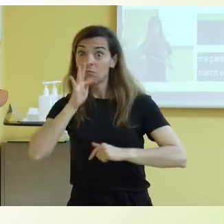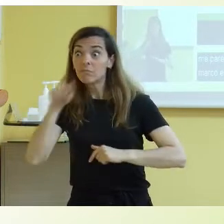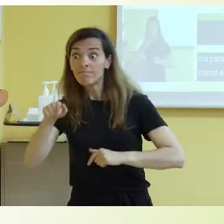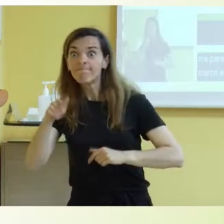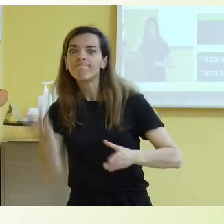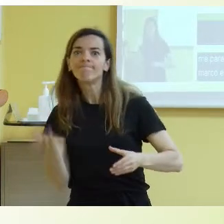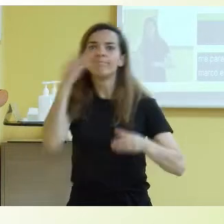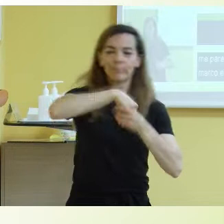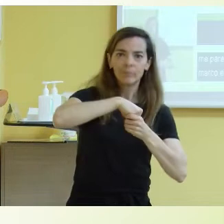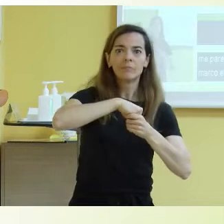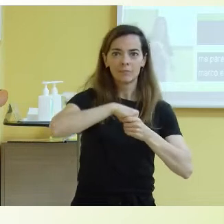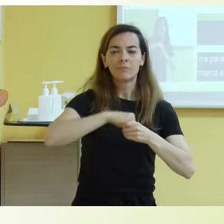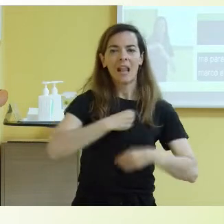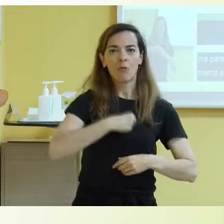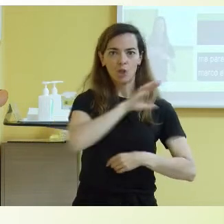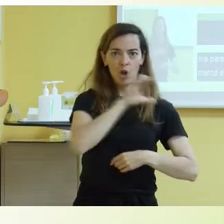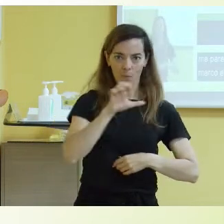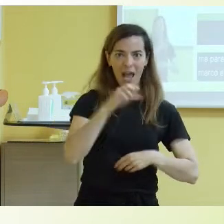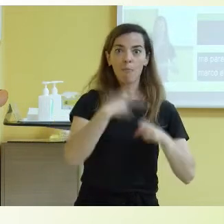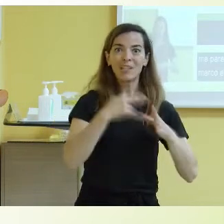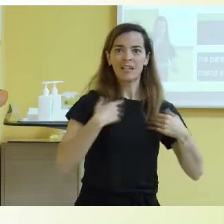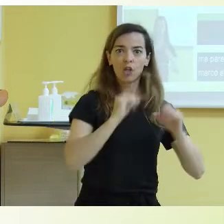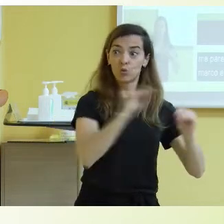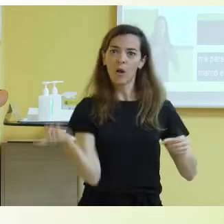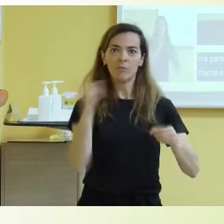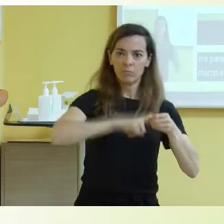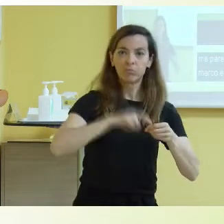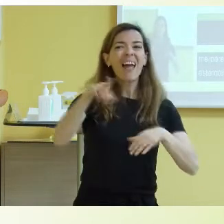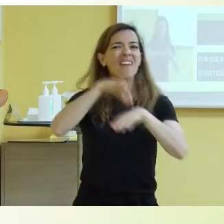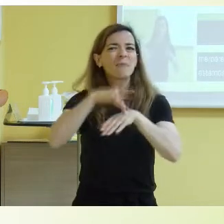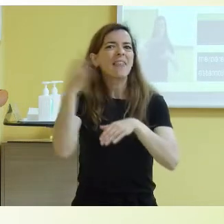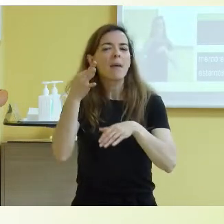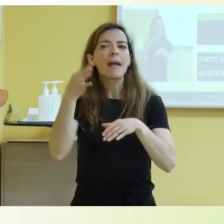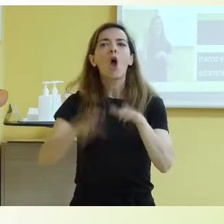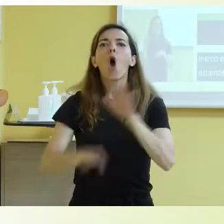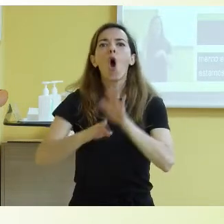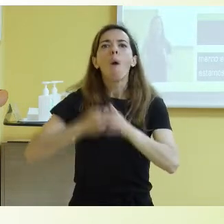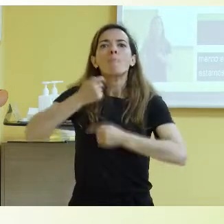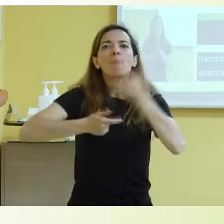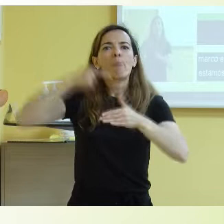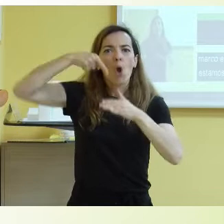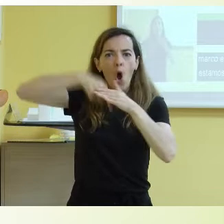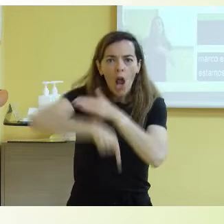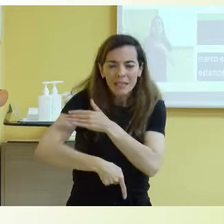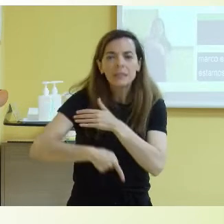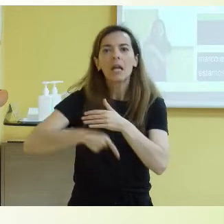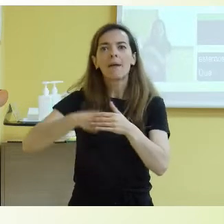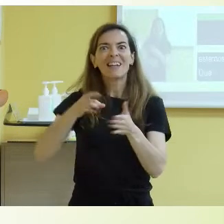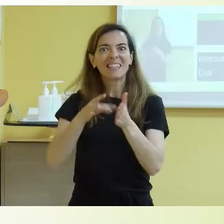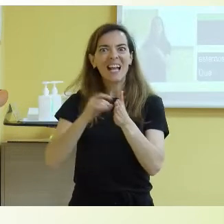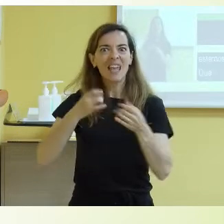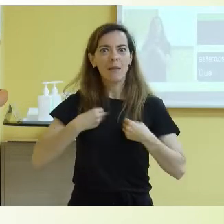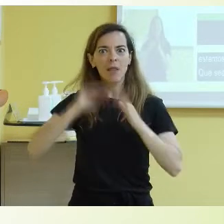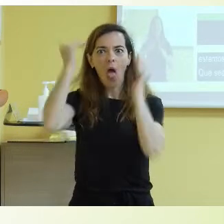sus políticas de salud, que sean progresivas y crónicamente debilitantes, lo cual es un factor importante, y que reduzcan la calidad de vida